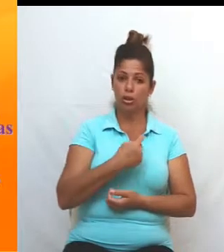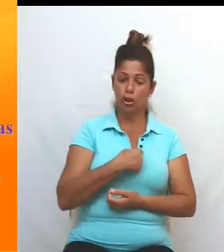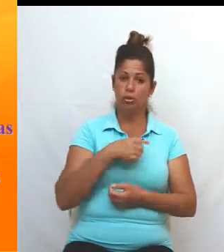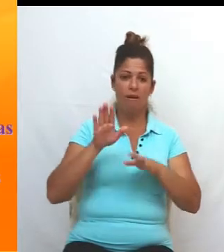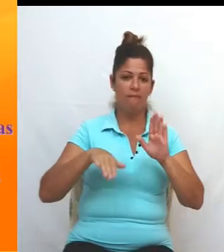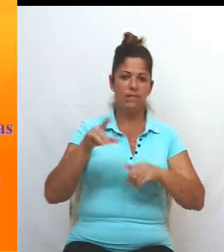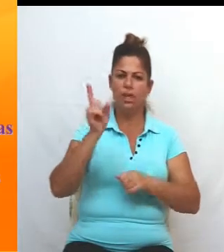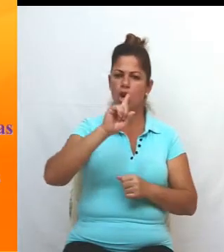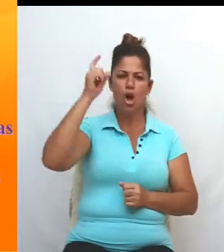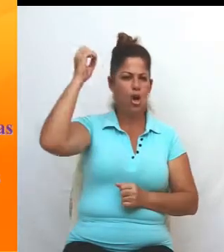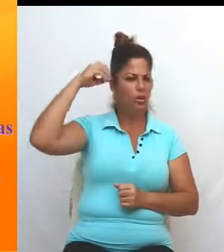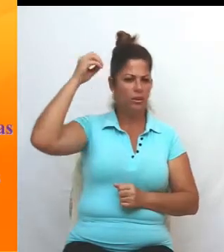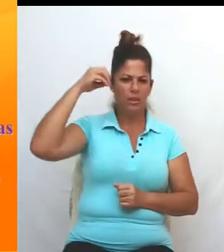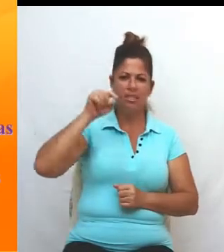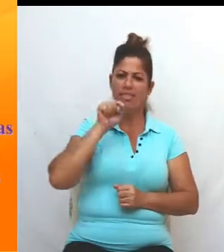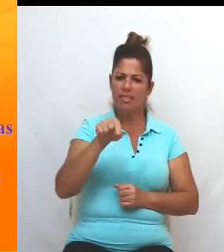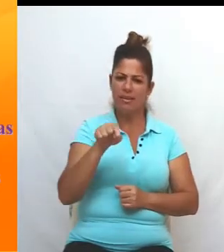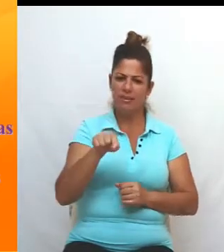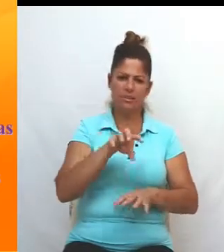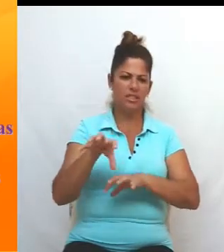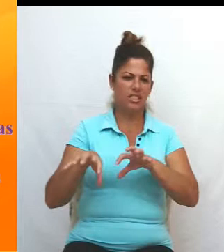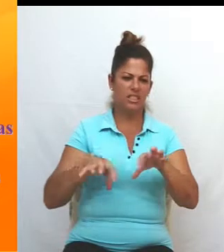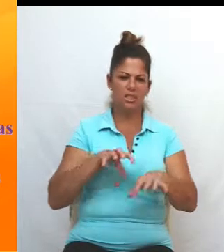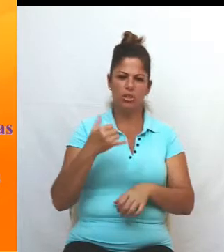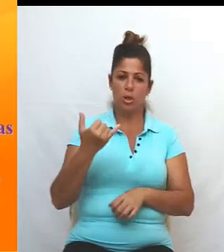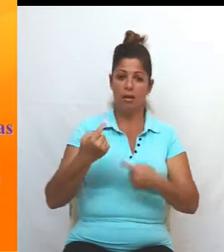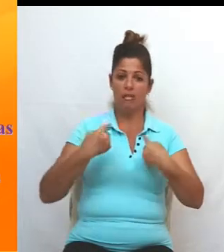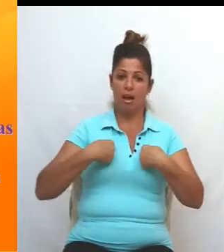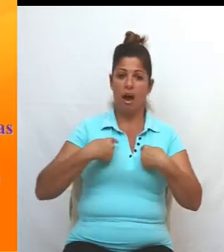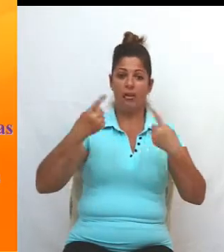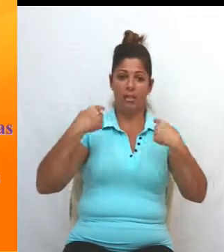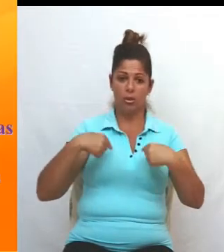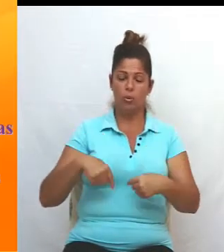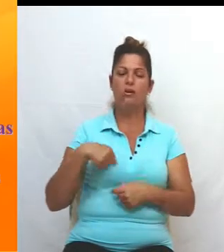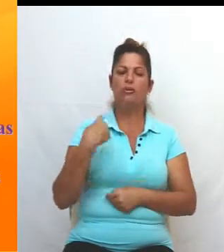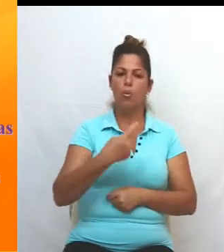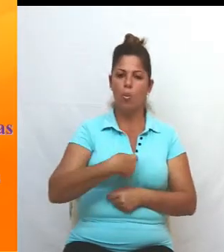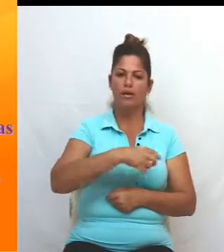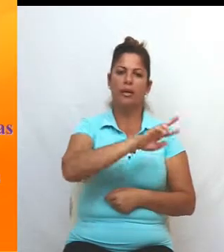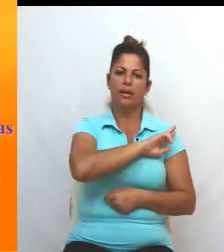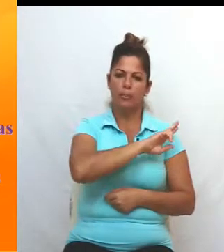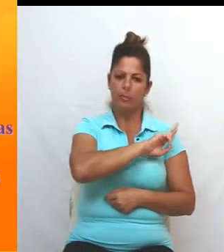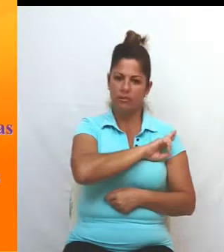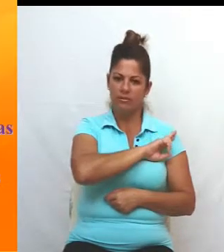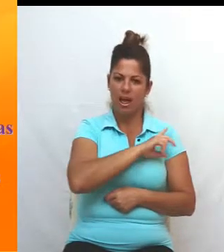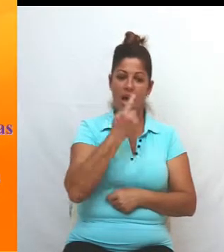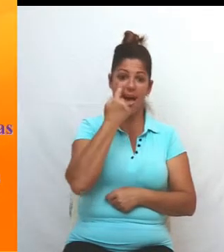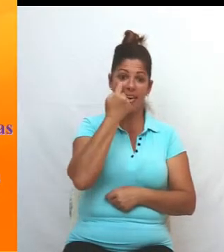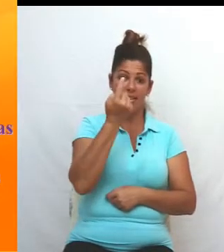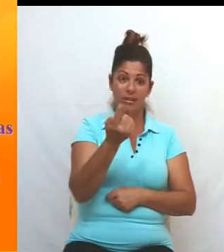si bien no solemos ser conscientes de estas actitudes es nuestra responsabilidad